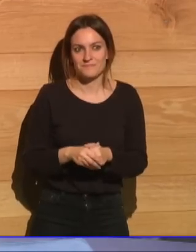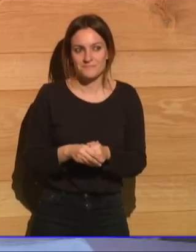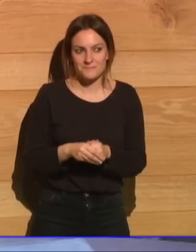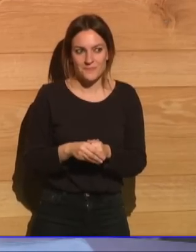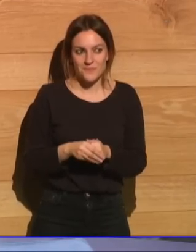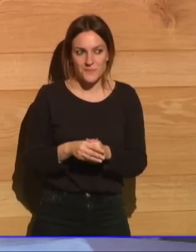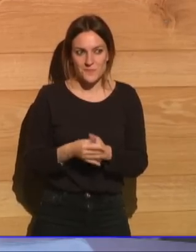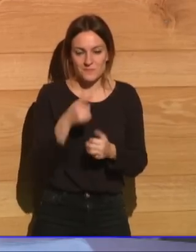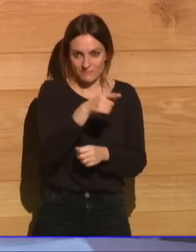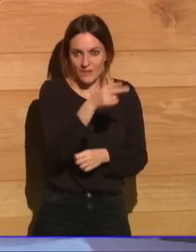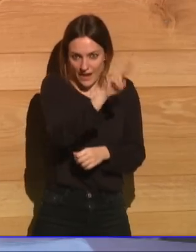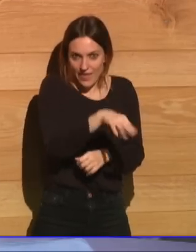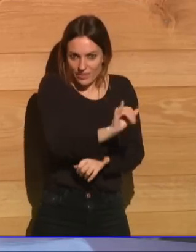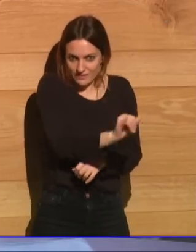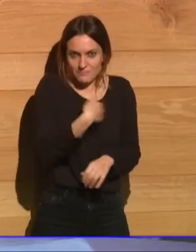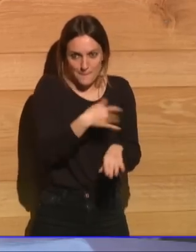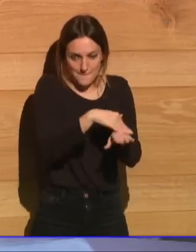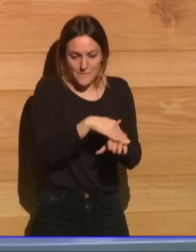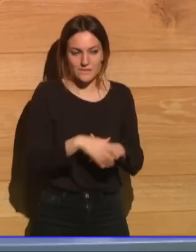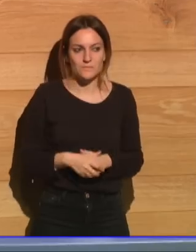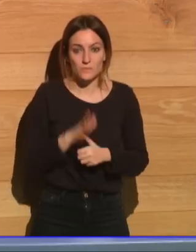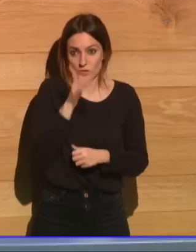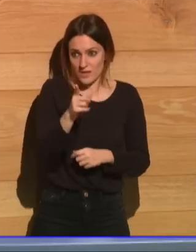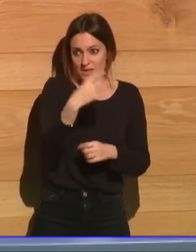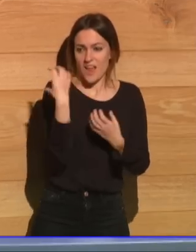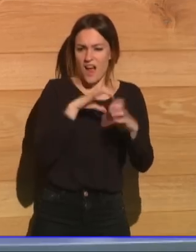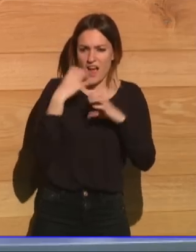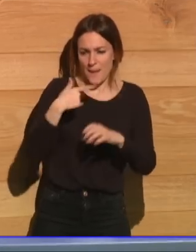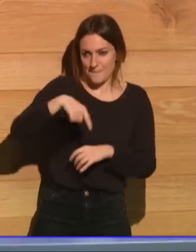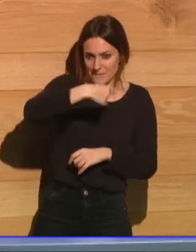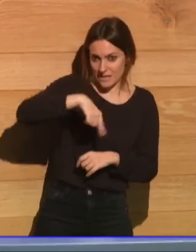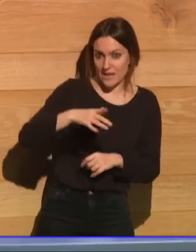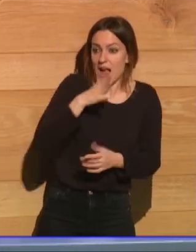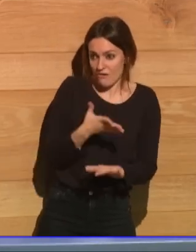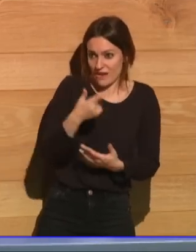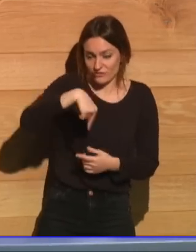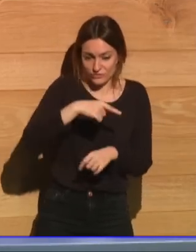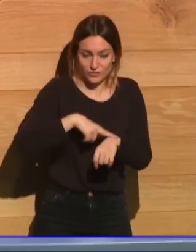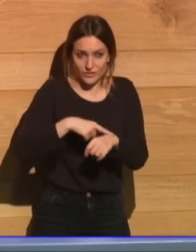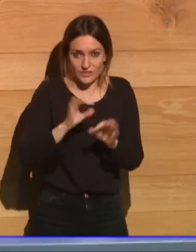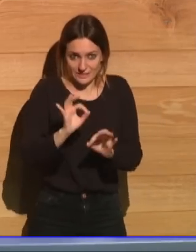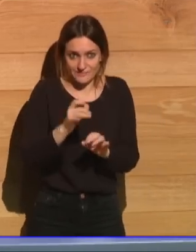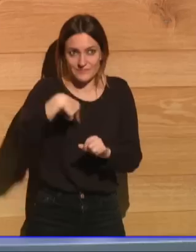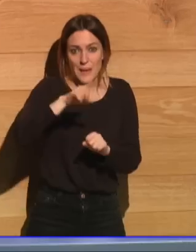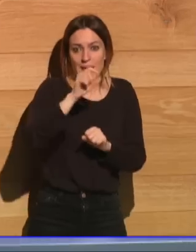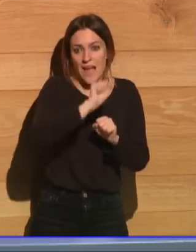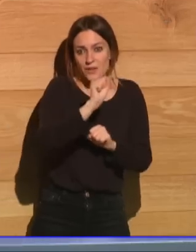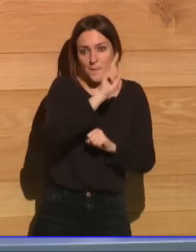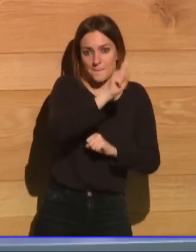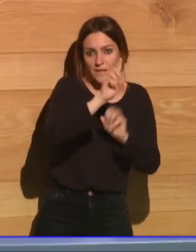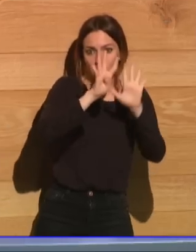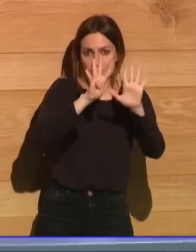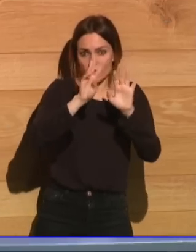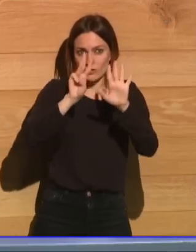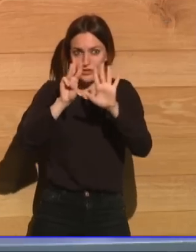Vale, porque... Tenías razón tú, Porque Arturo. se me criticó por ello y aquí estamos todavía. En 1989 me gustaría que por